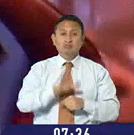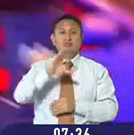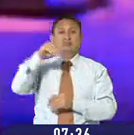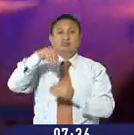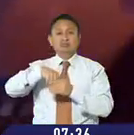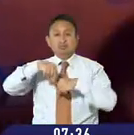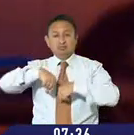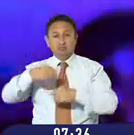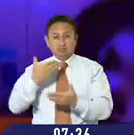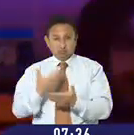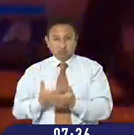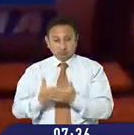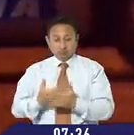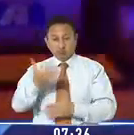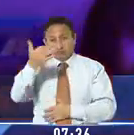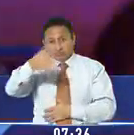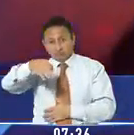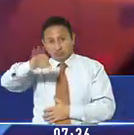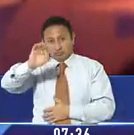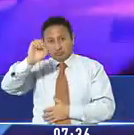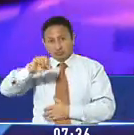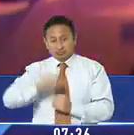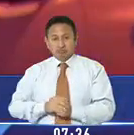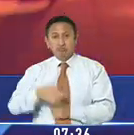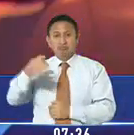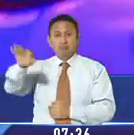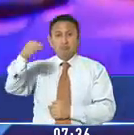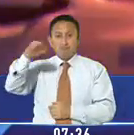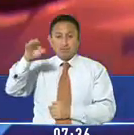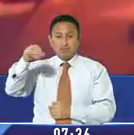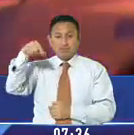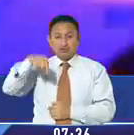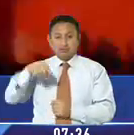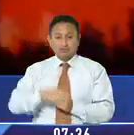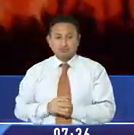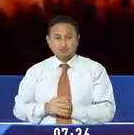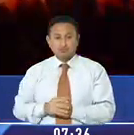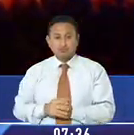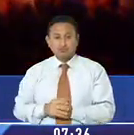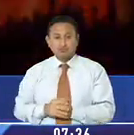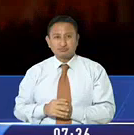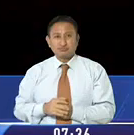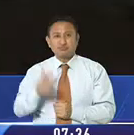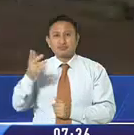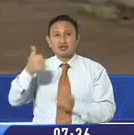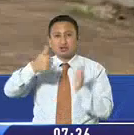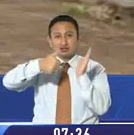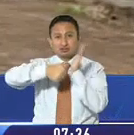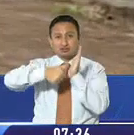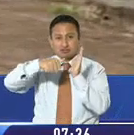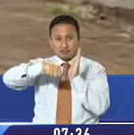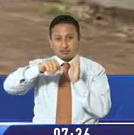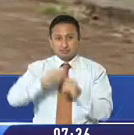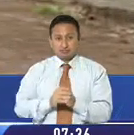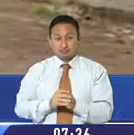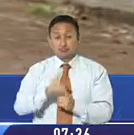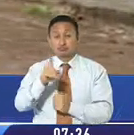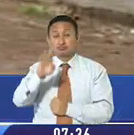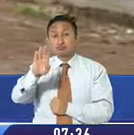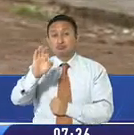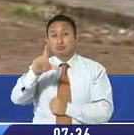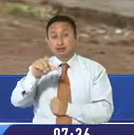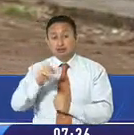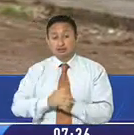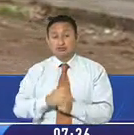levantó 19 soportes de papel conteniendo varios rastros parciales de origen dactilar, un cartucho percutido, una cuerda